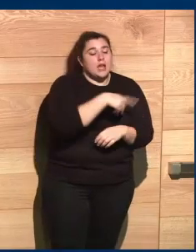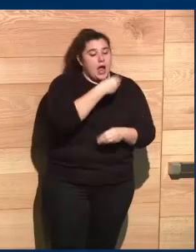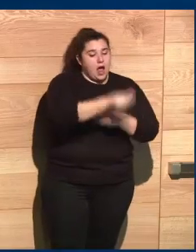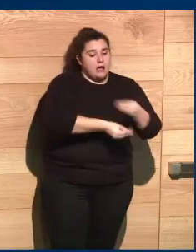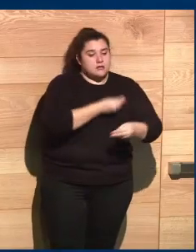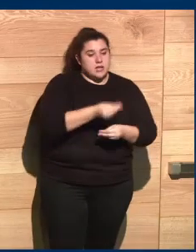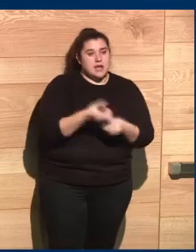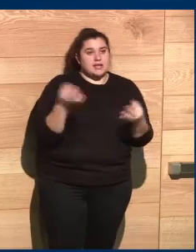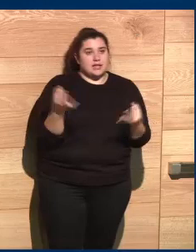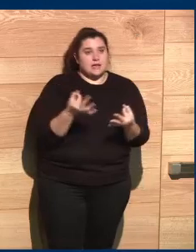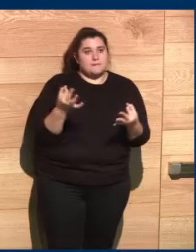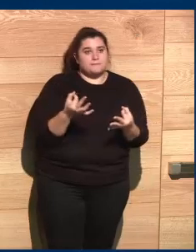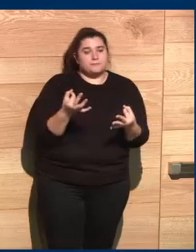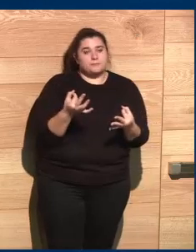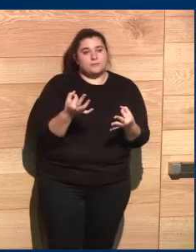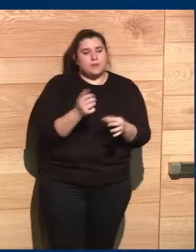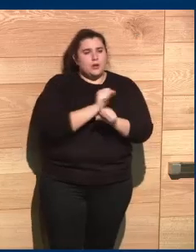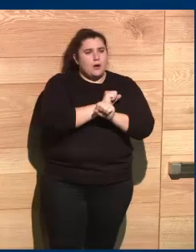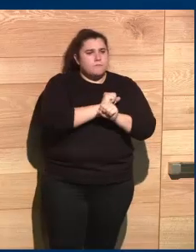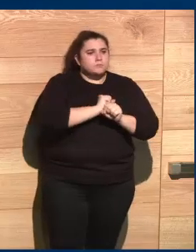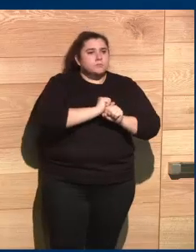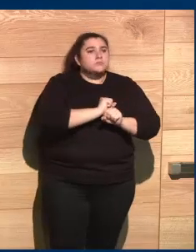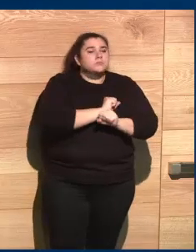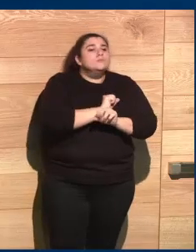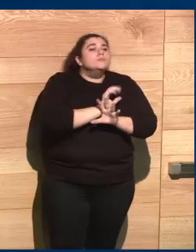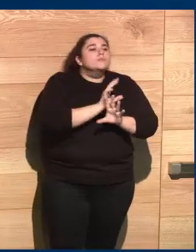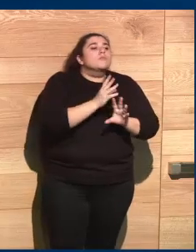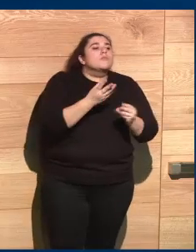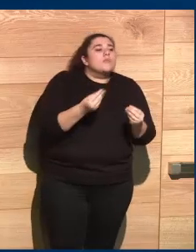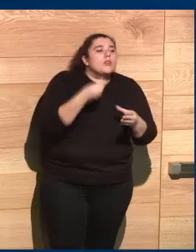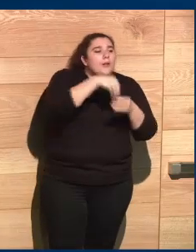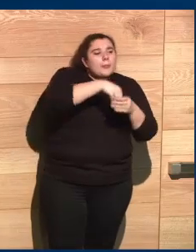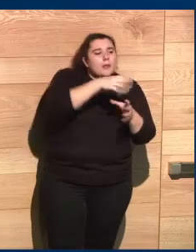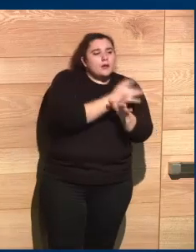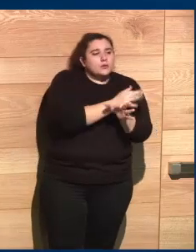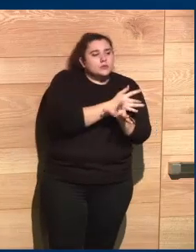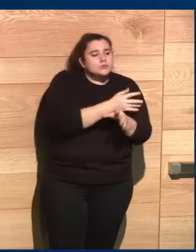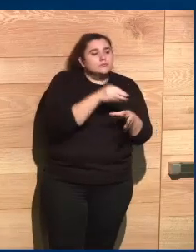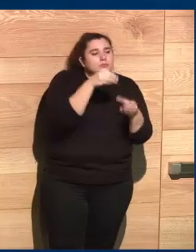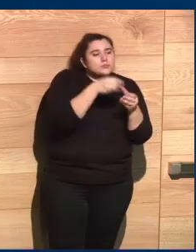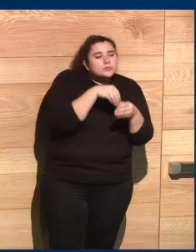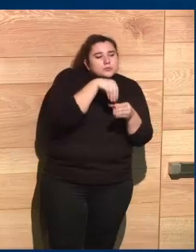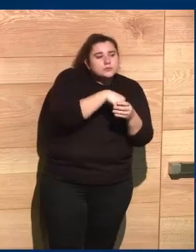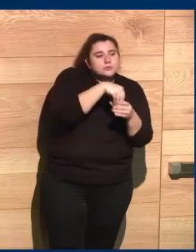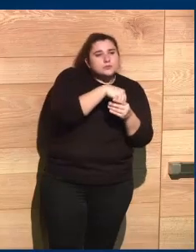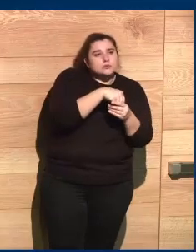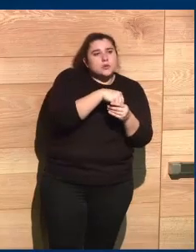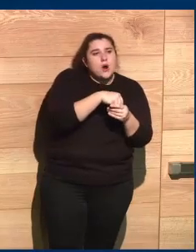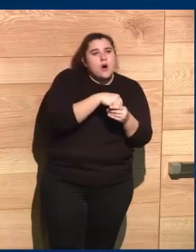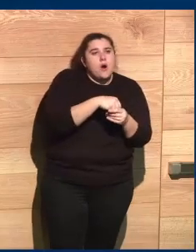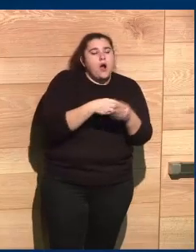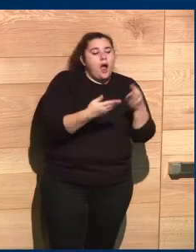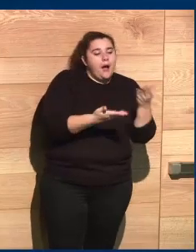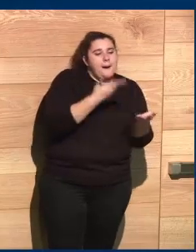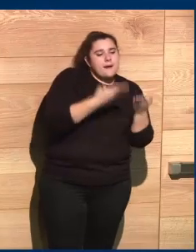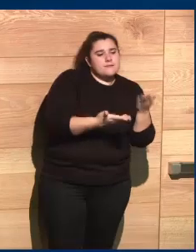fue bombardear el videojuego con, ¿cómo se llaman? Reviews, con evaluaciones negativas